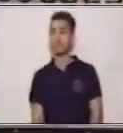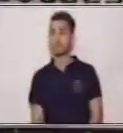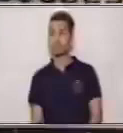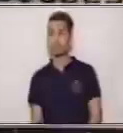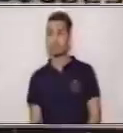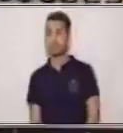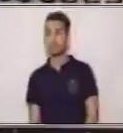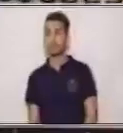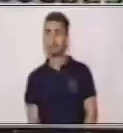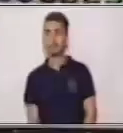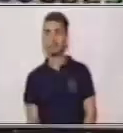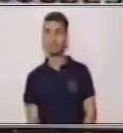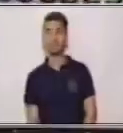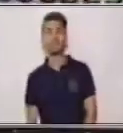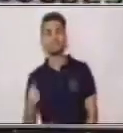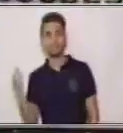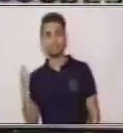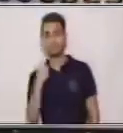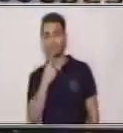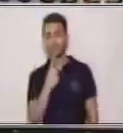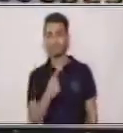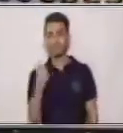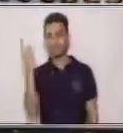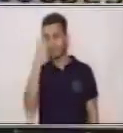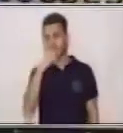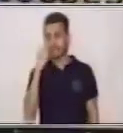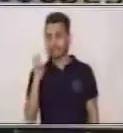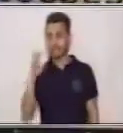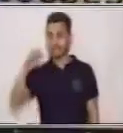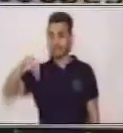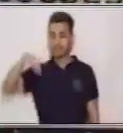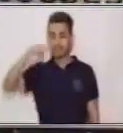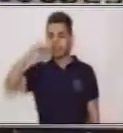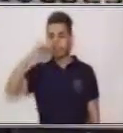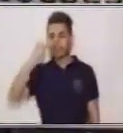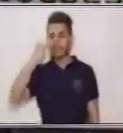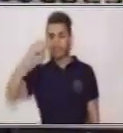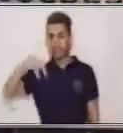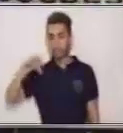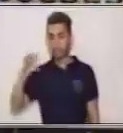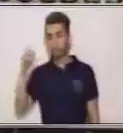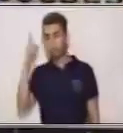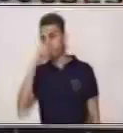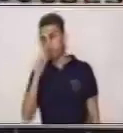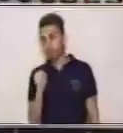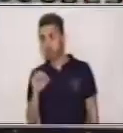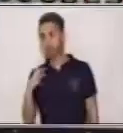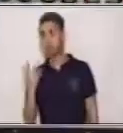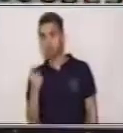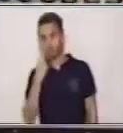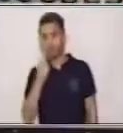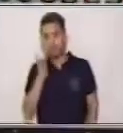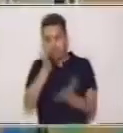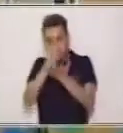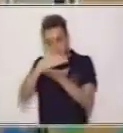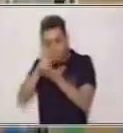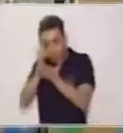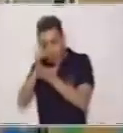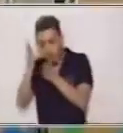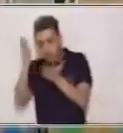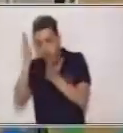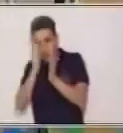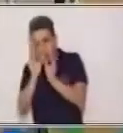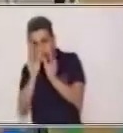Séptimos. Los séptimos están divididas, o la fracción de séptimos está dividida en 7